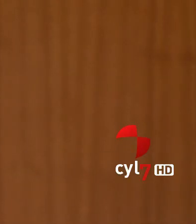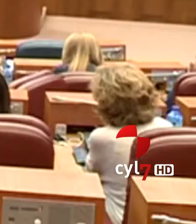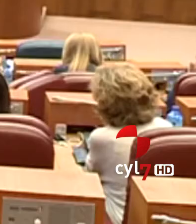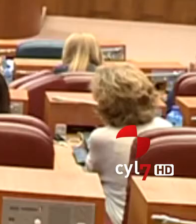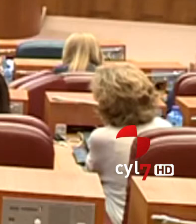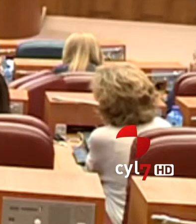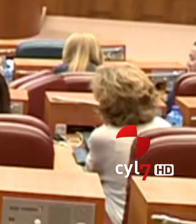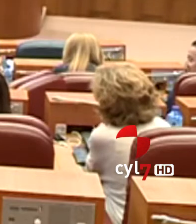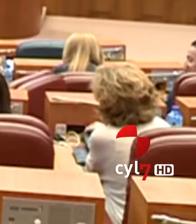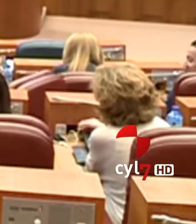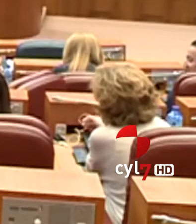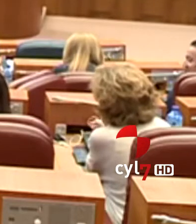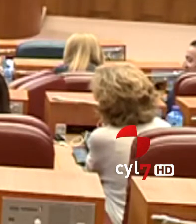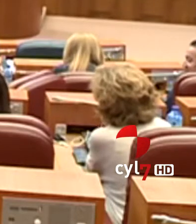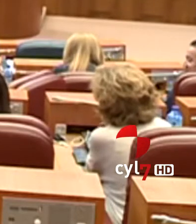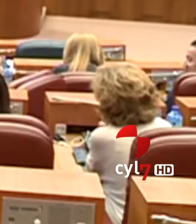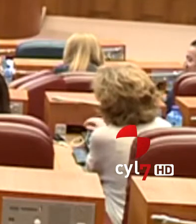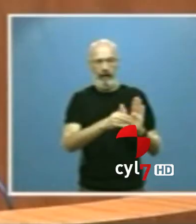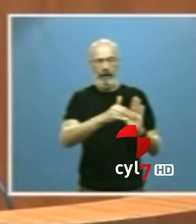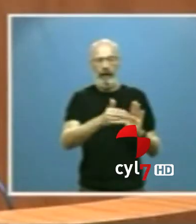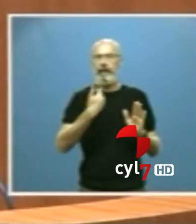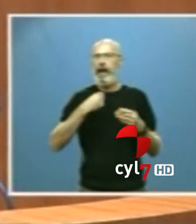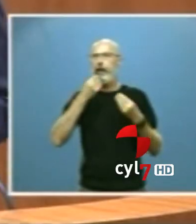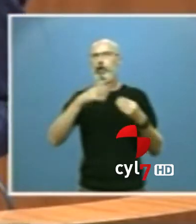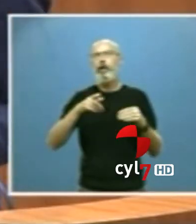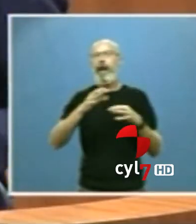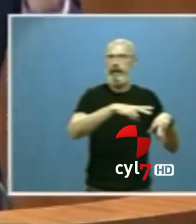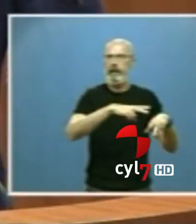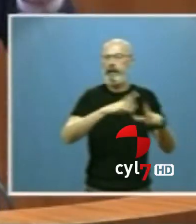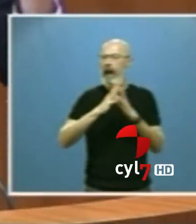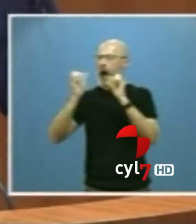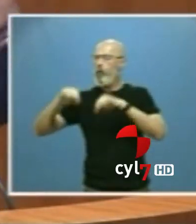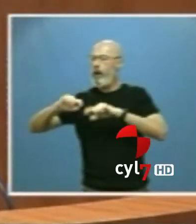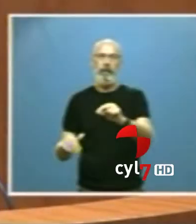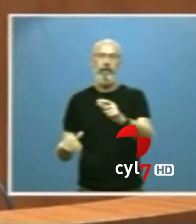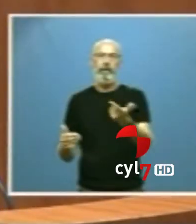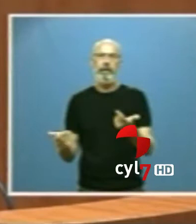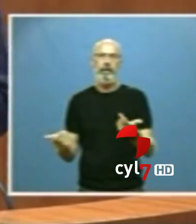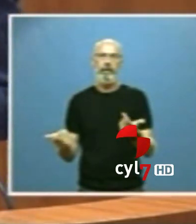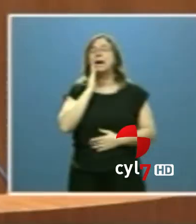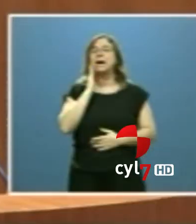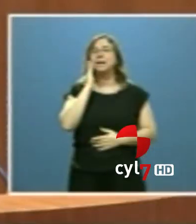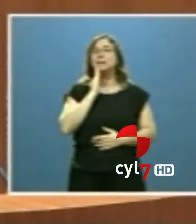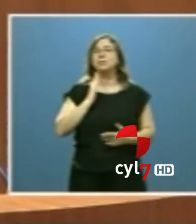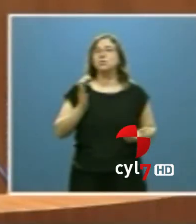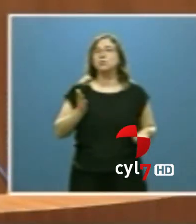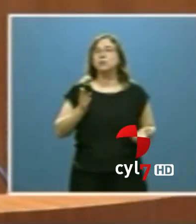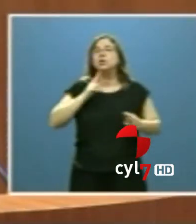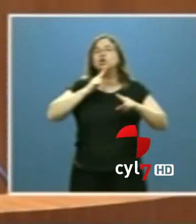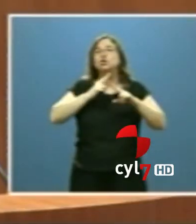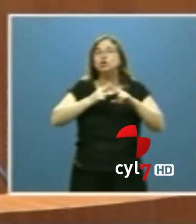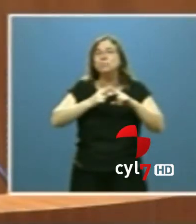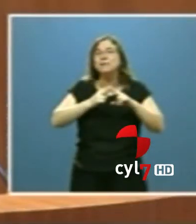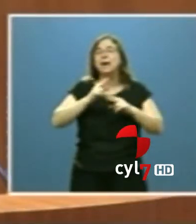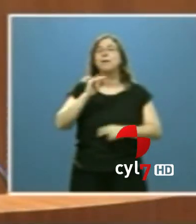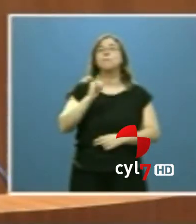dirigía a él el líder de podemos durante parte del debate el suyo todavía presidente y todavía presidente y todavía presidente mire mi nombre es con vicente